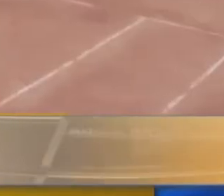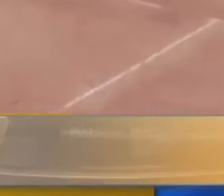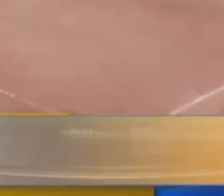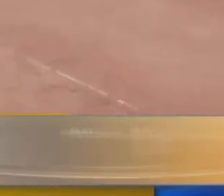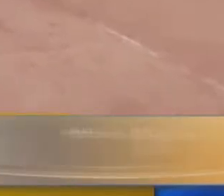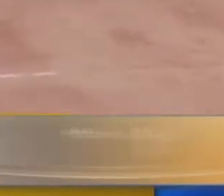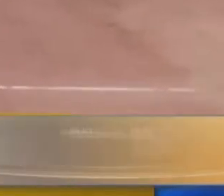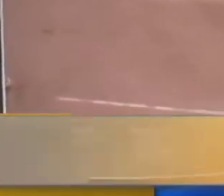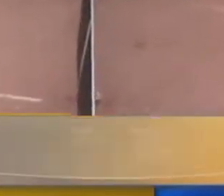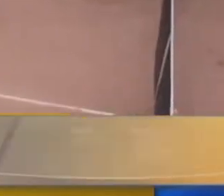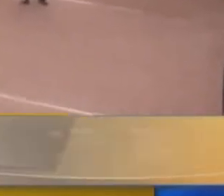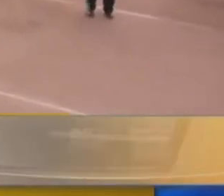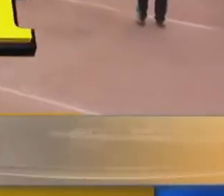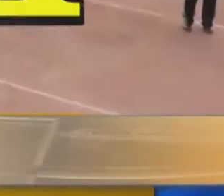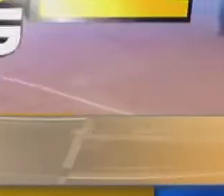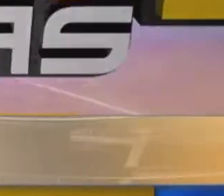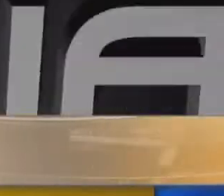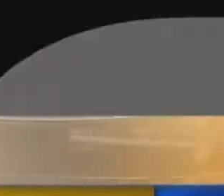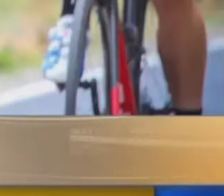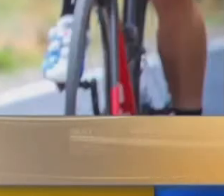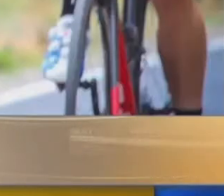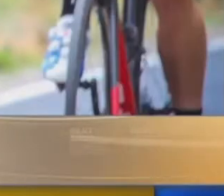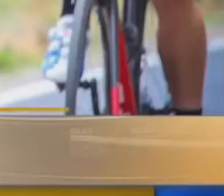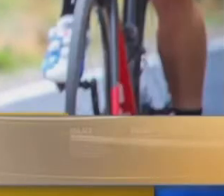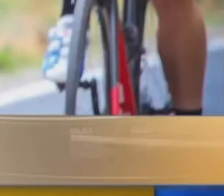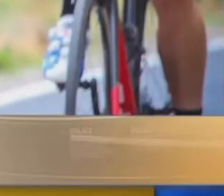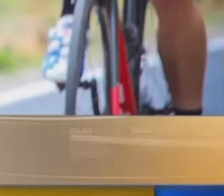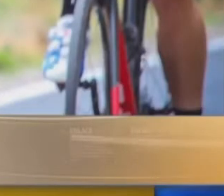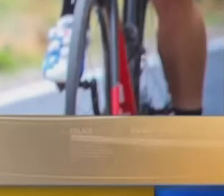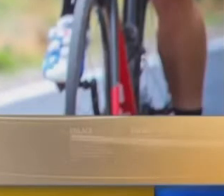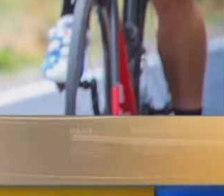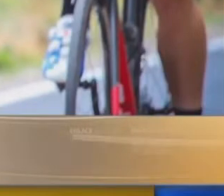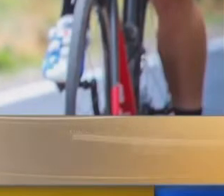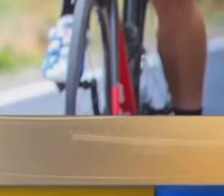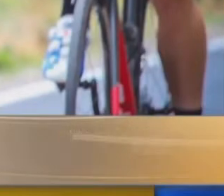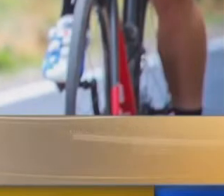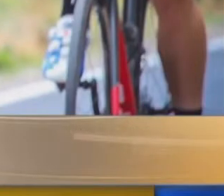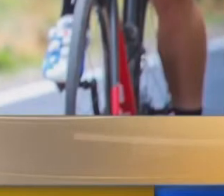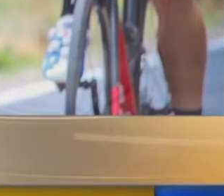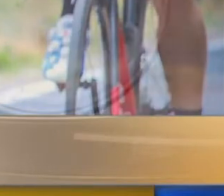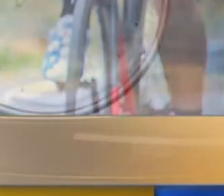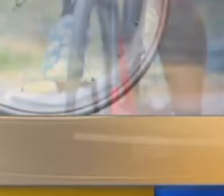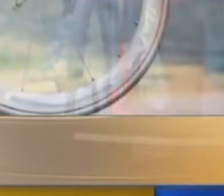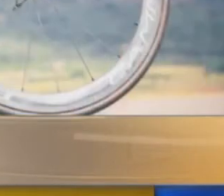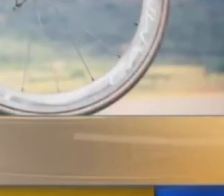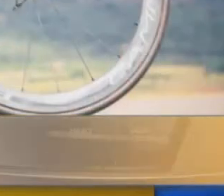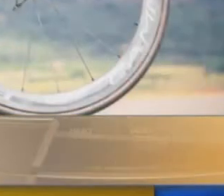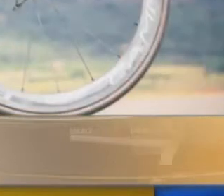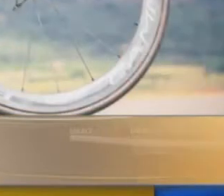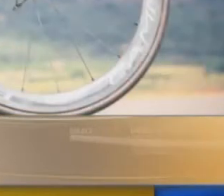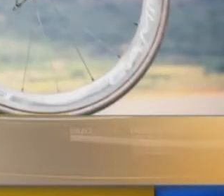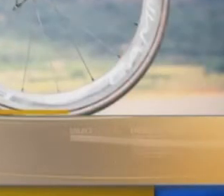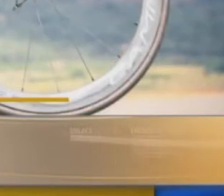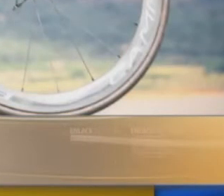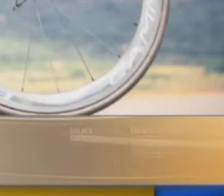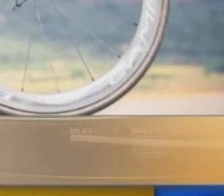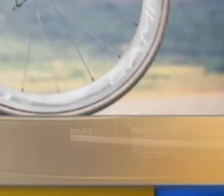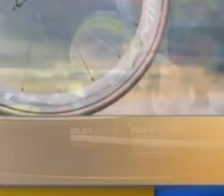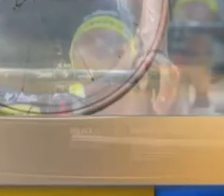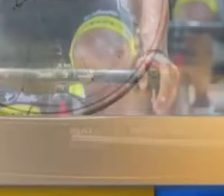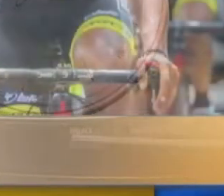estos pequeños practicantes del deporte blanco. El ciclista barranqueño Jonathan Millán se estrena en Europa. El joven de 28 años de edad llegó a Italia